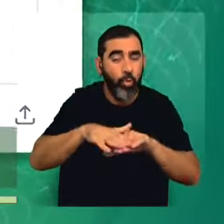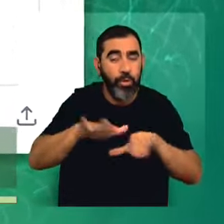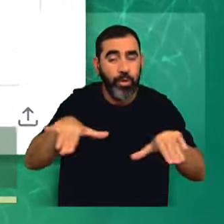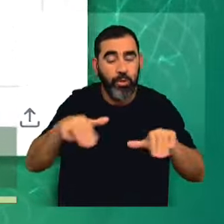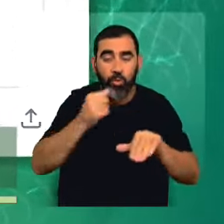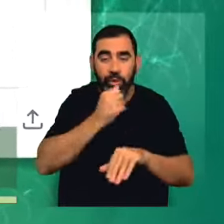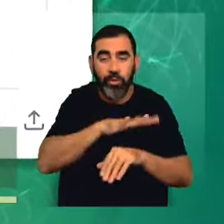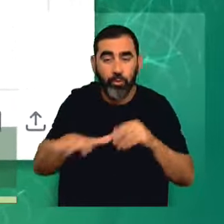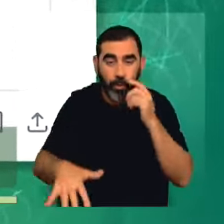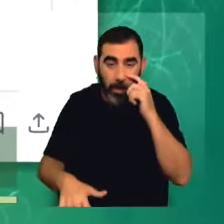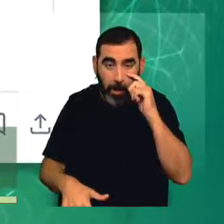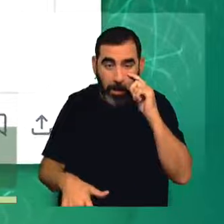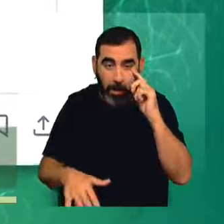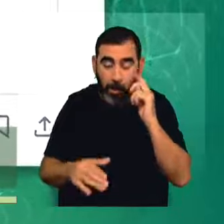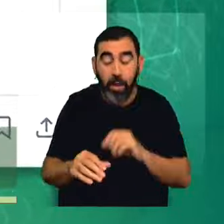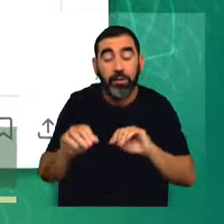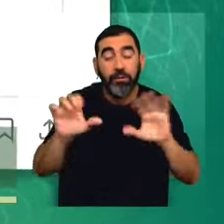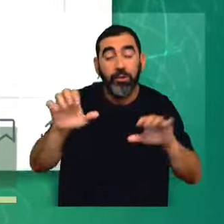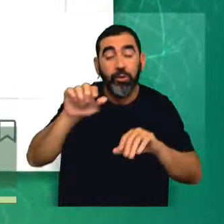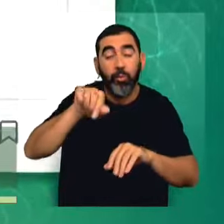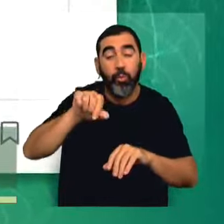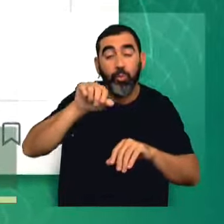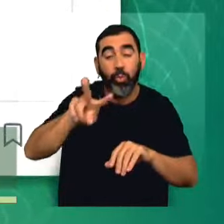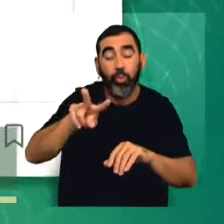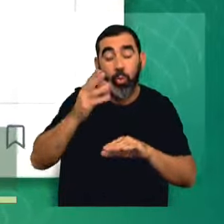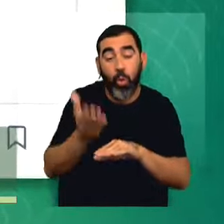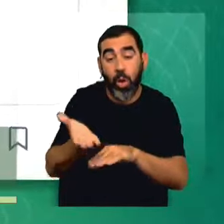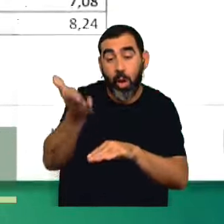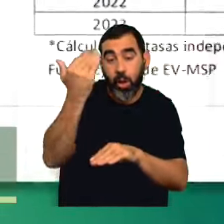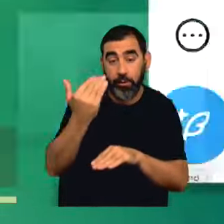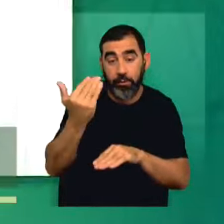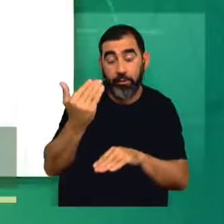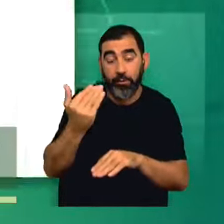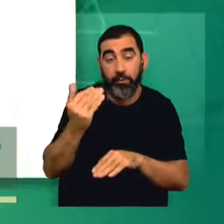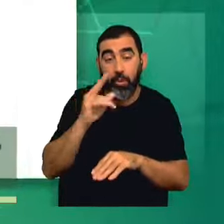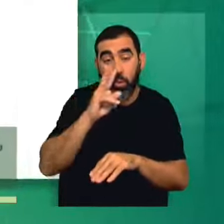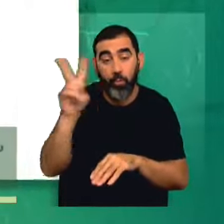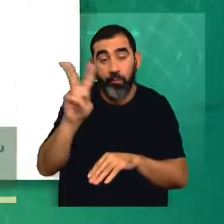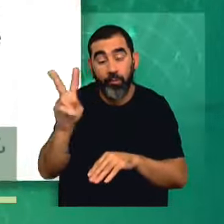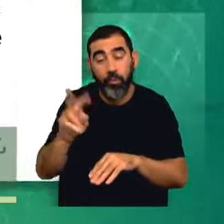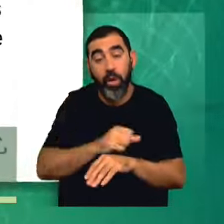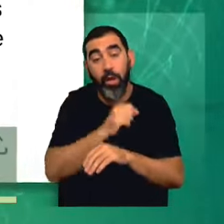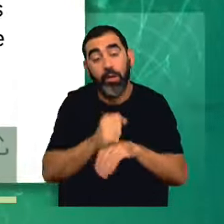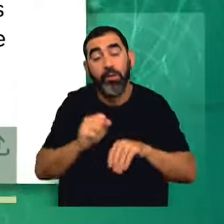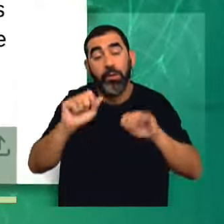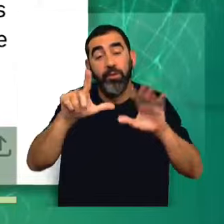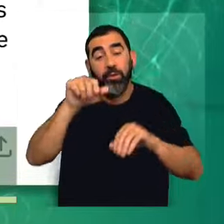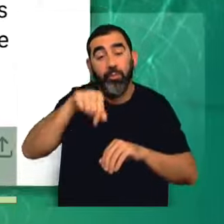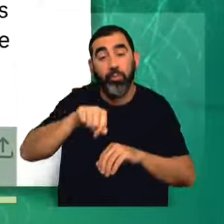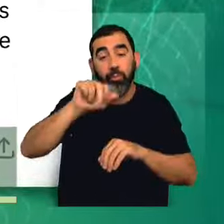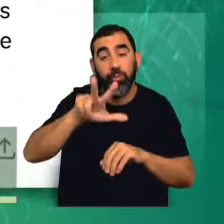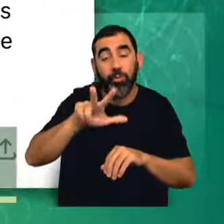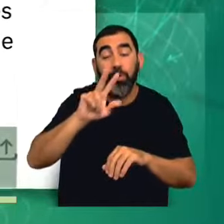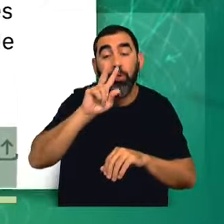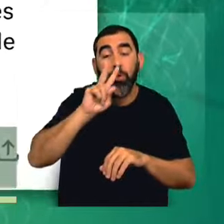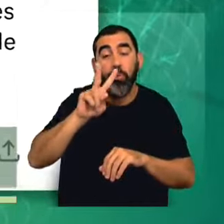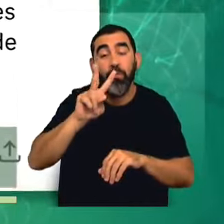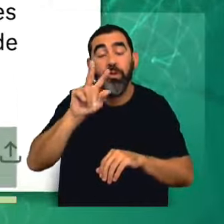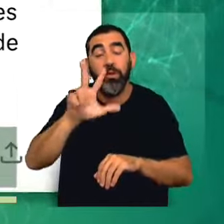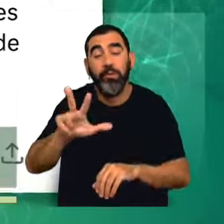historia pasando de 6,2 por 1000 niños nacidos vivos en 2022 a 7,3 nacidos vivos en